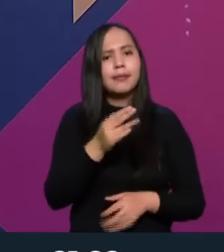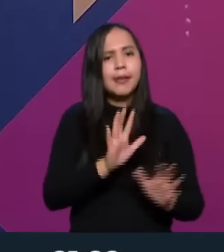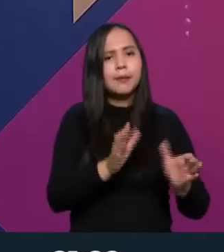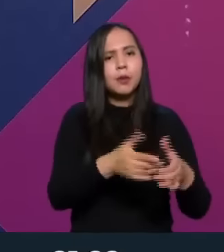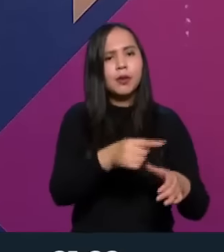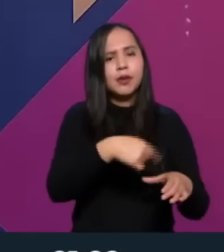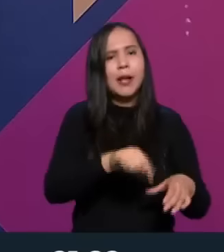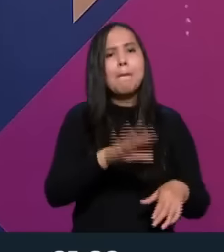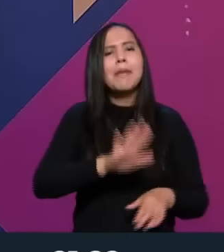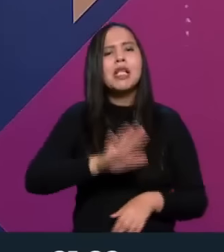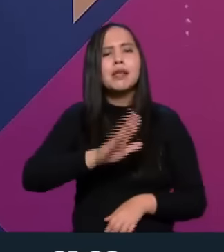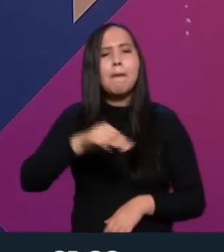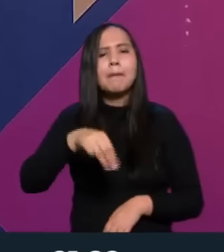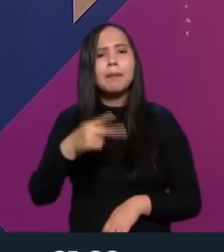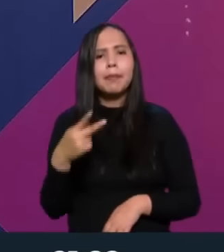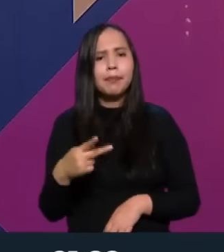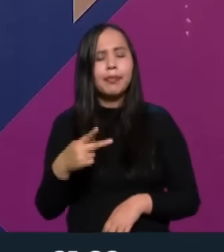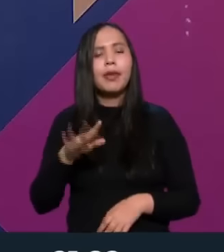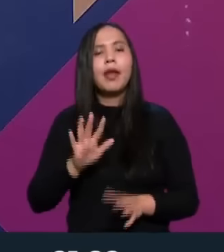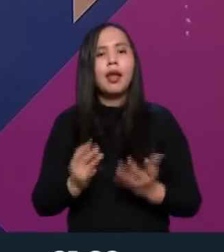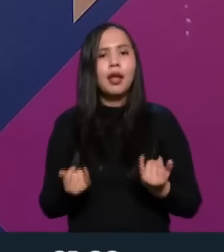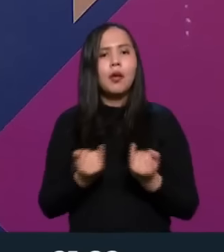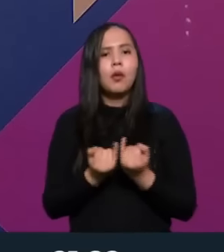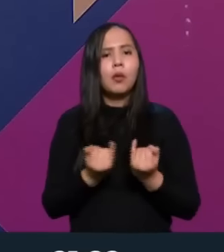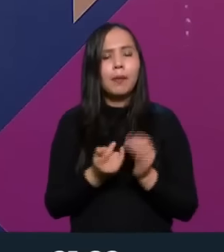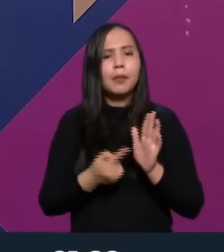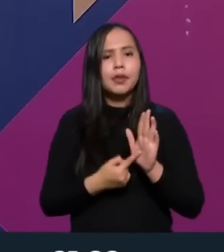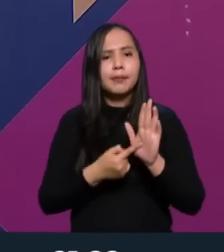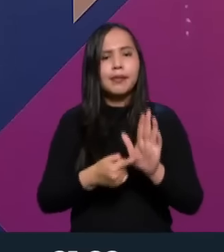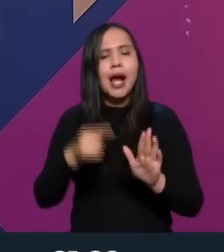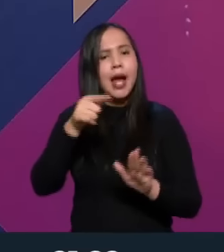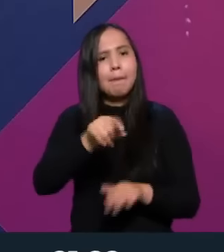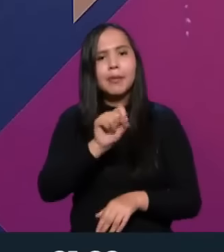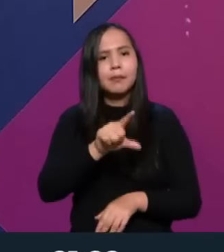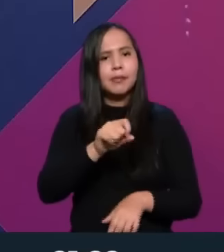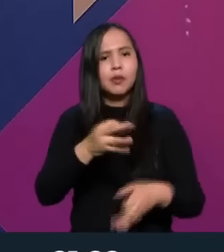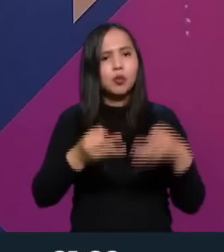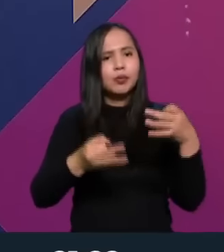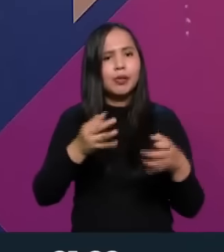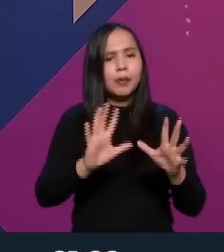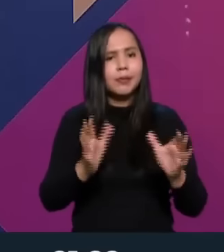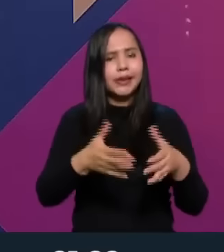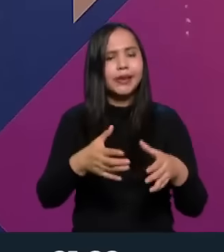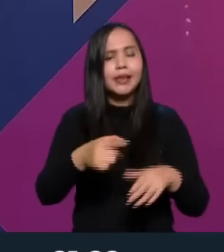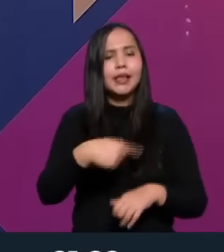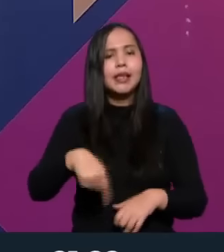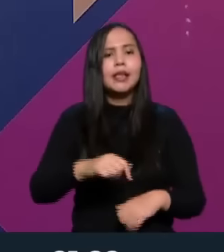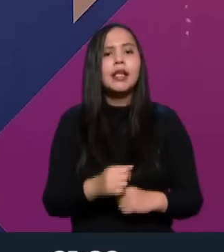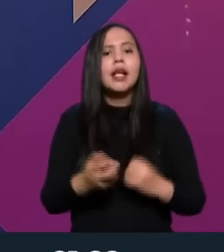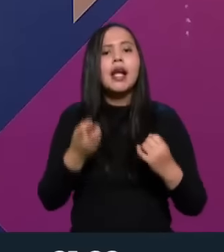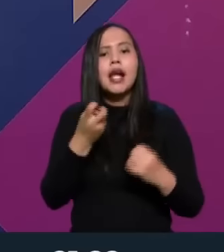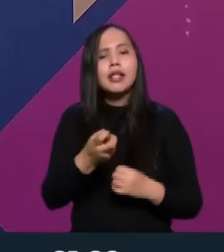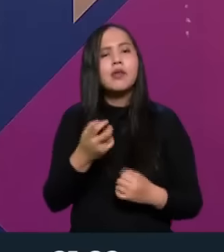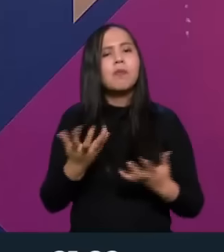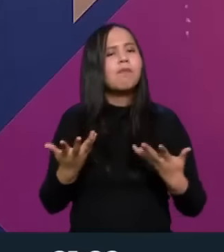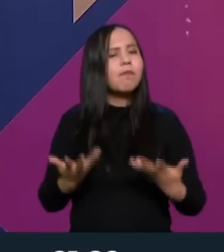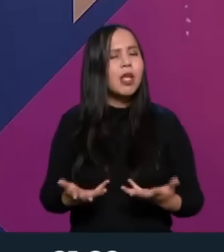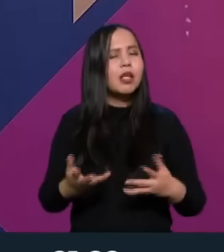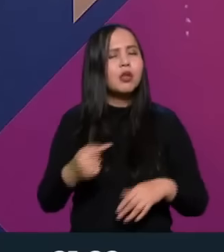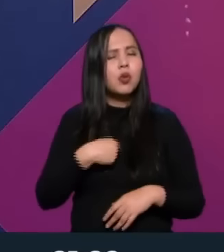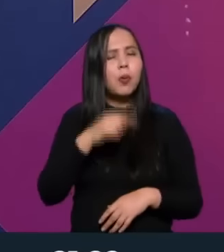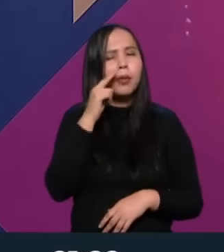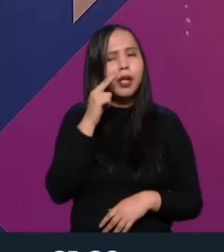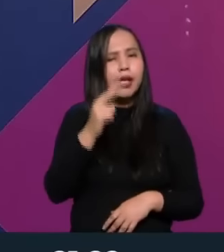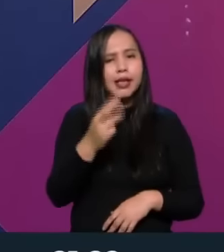funciona como el MP. La comisión es quien presenta el caso ante la propia Corte. Son procesos tradicionalmente largos, no he visto uno que